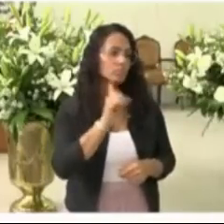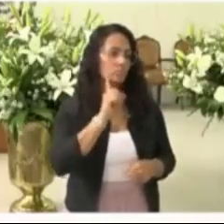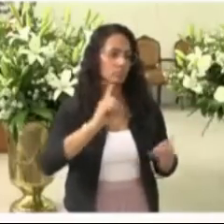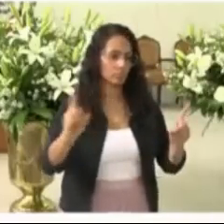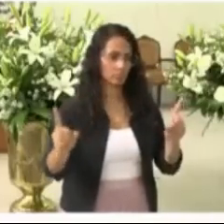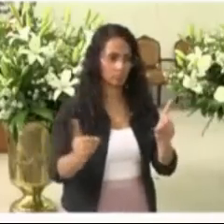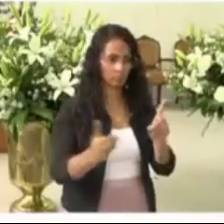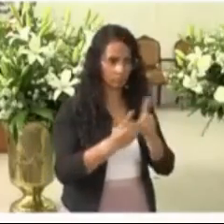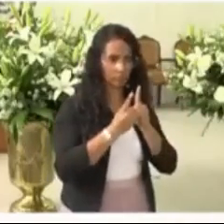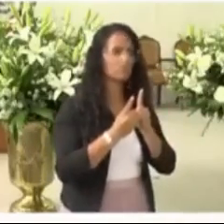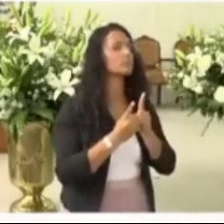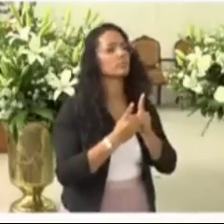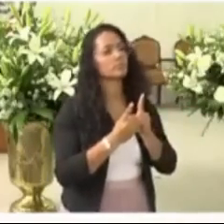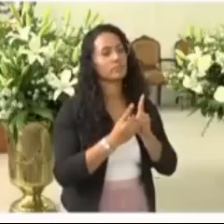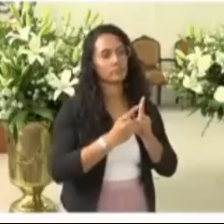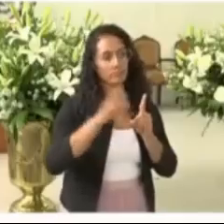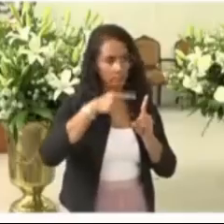hija